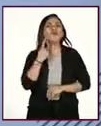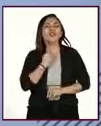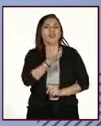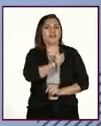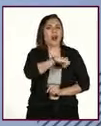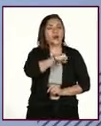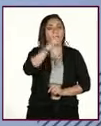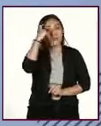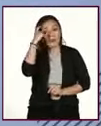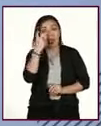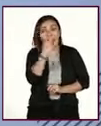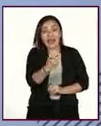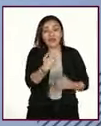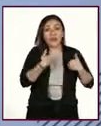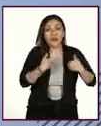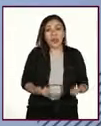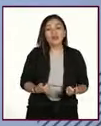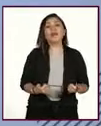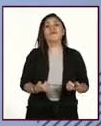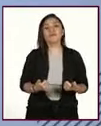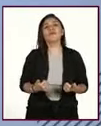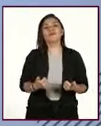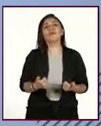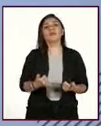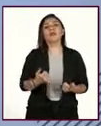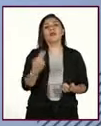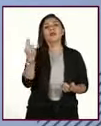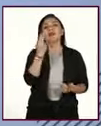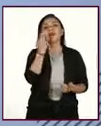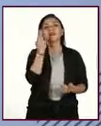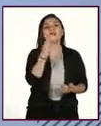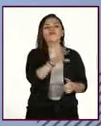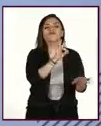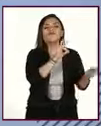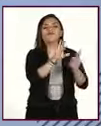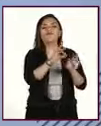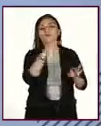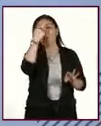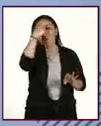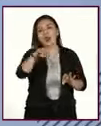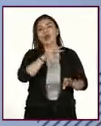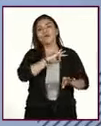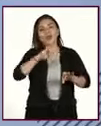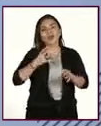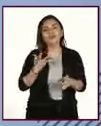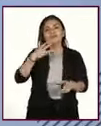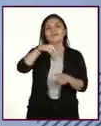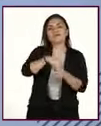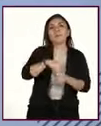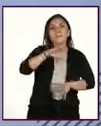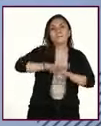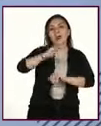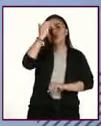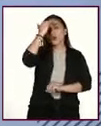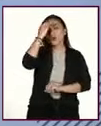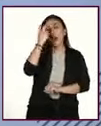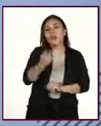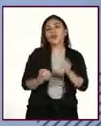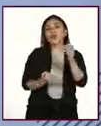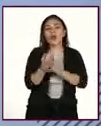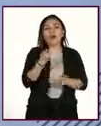de salud mental, optar y poder integrar en nuestros conocimientos estas